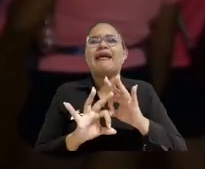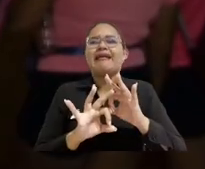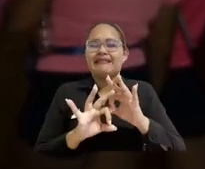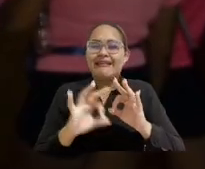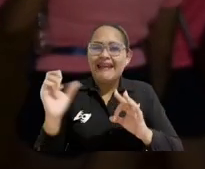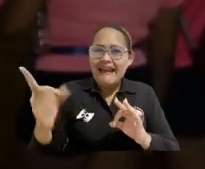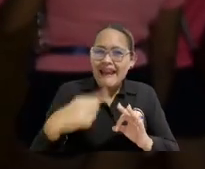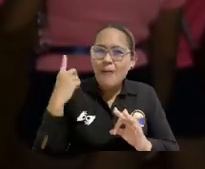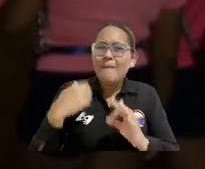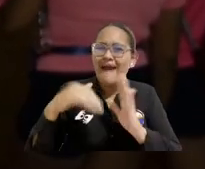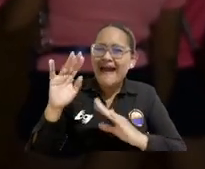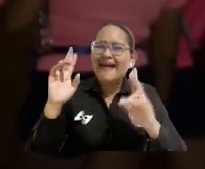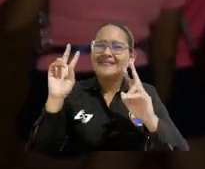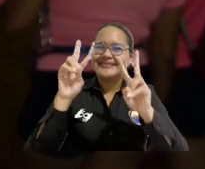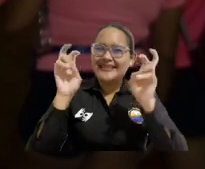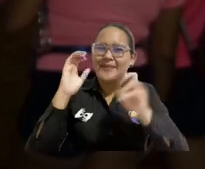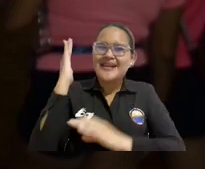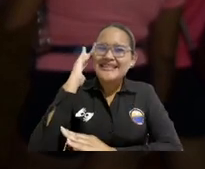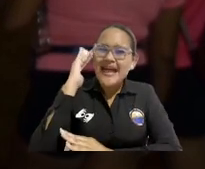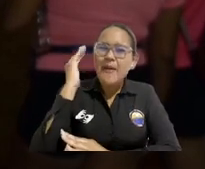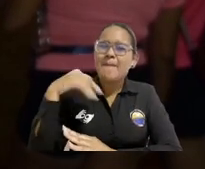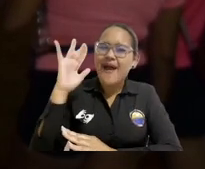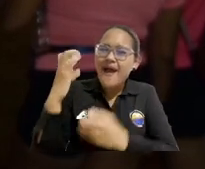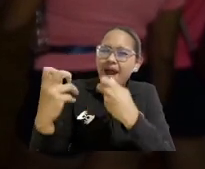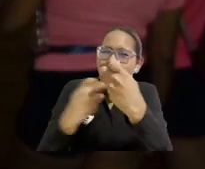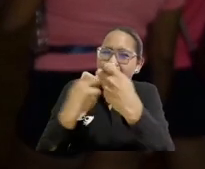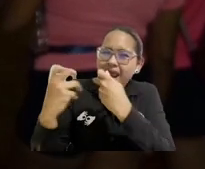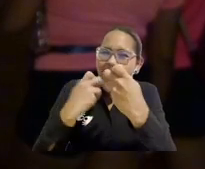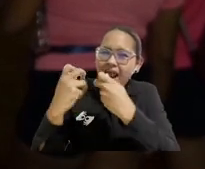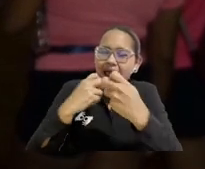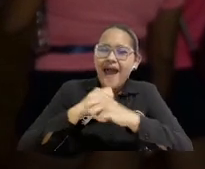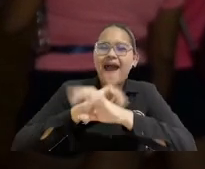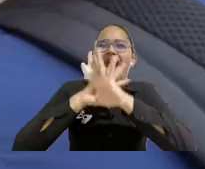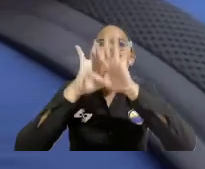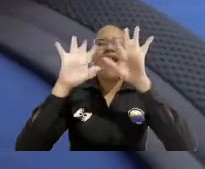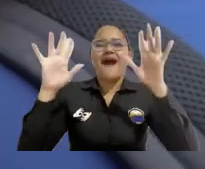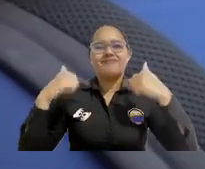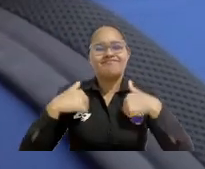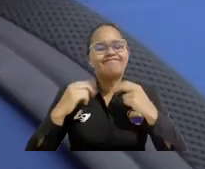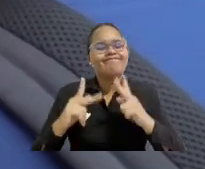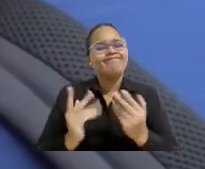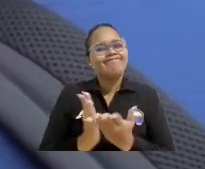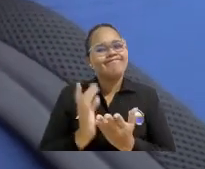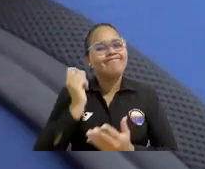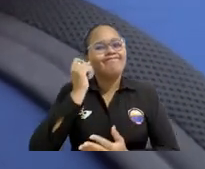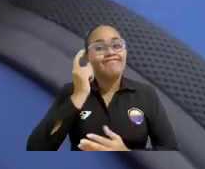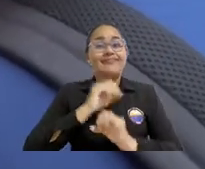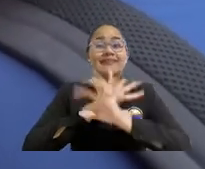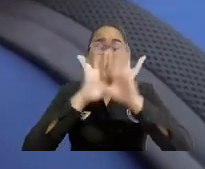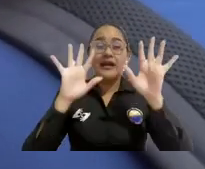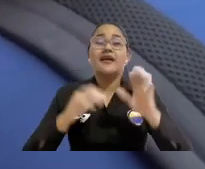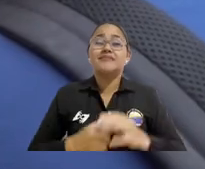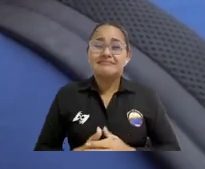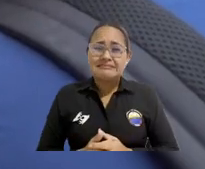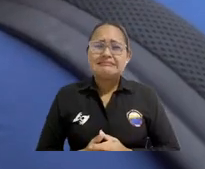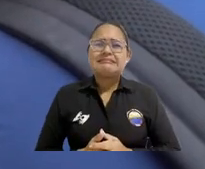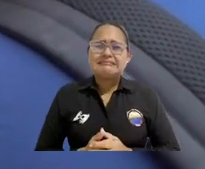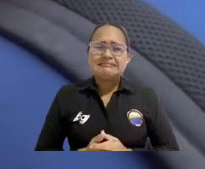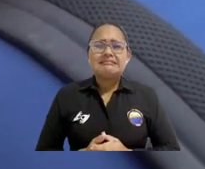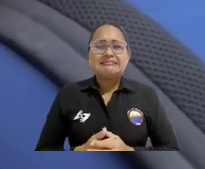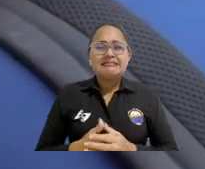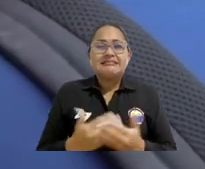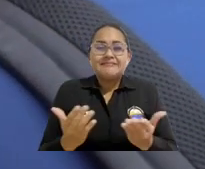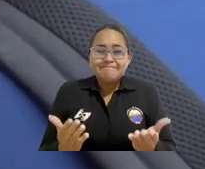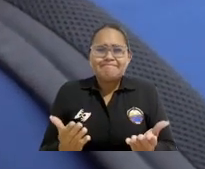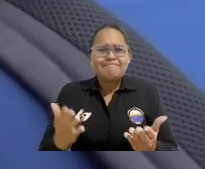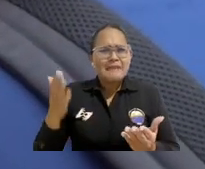Tener alrededor muchas personas que conocen del tema y utilizan ese lenguaje para llegar a uno como estudiante, lo